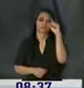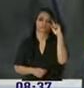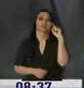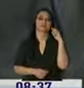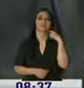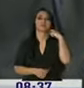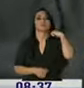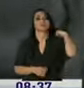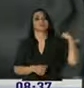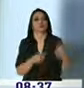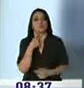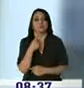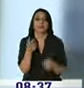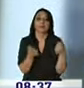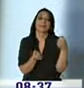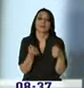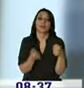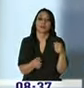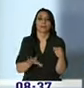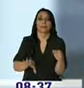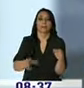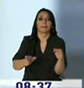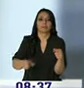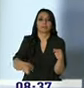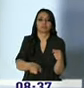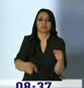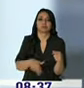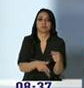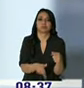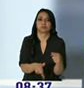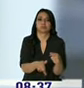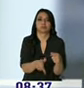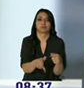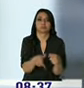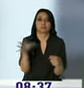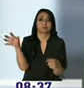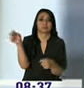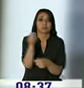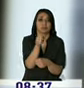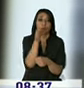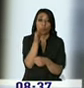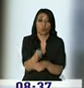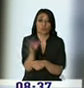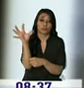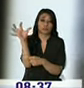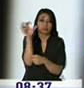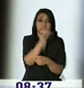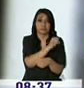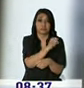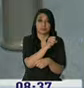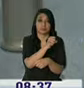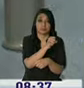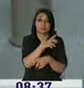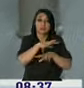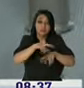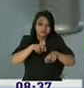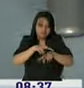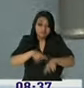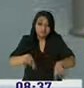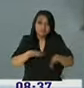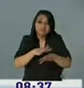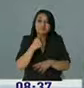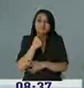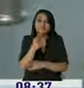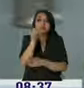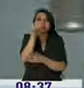la marcha del vehículo y se percatan al hacer el registro que uno de los